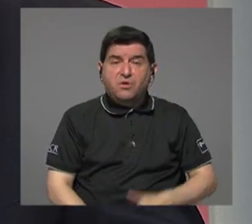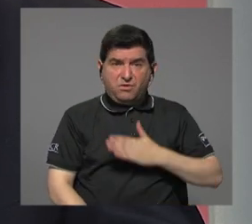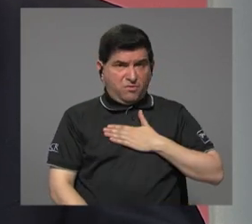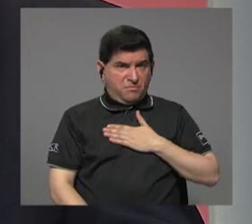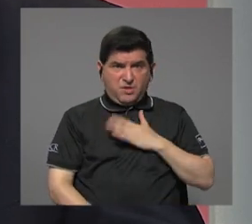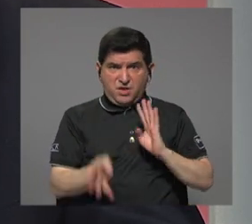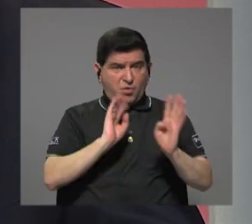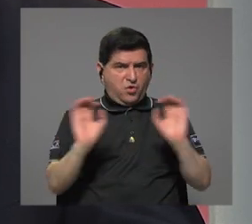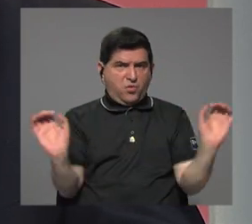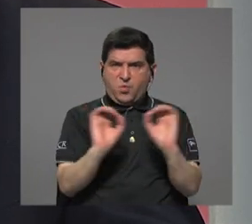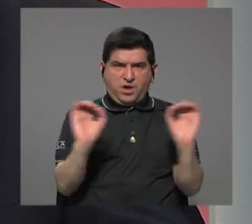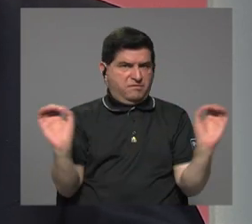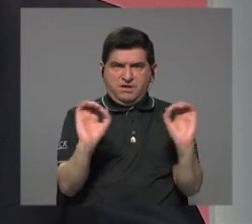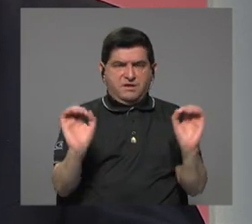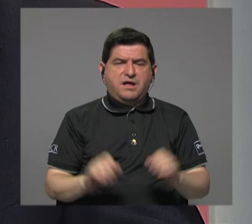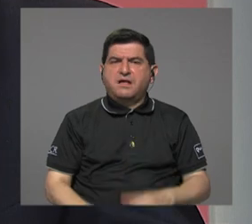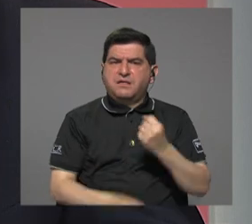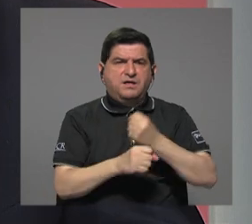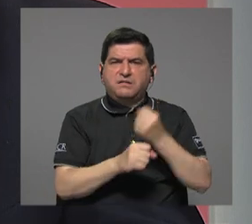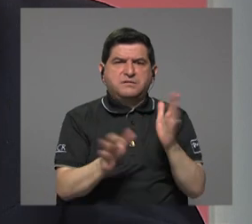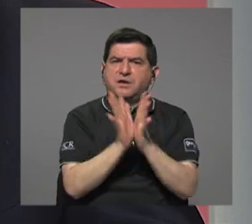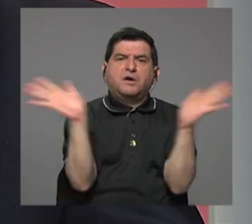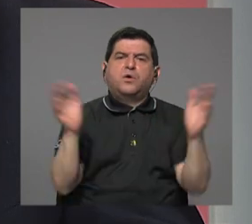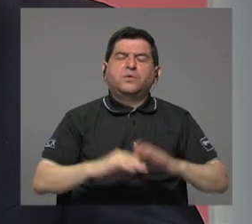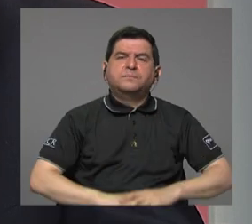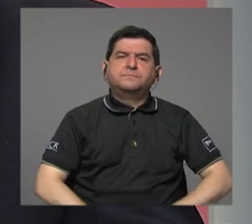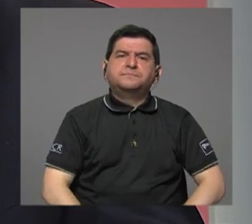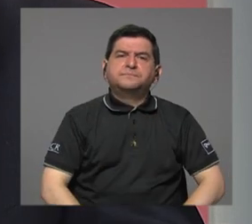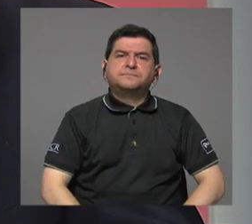no ha hablado en detalle de empleo público